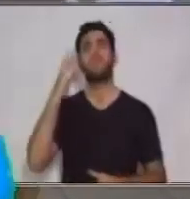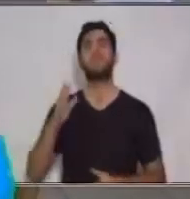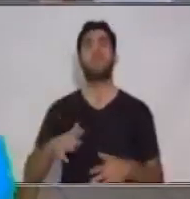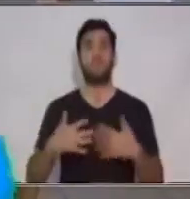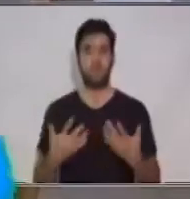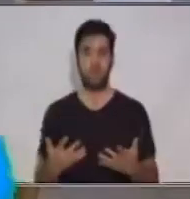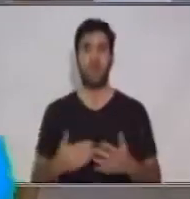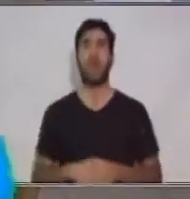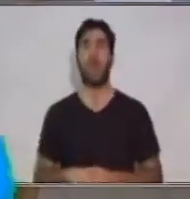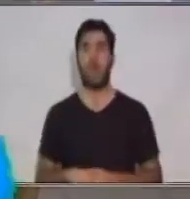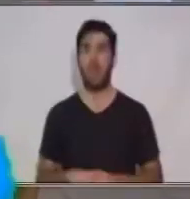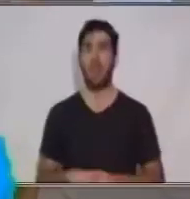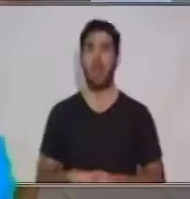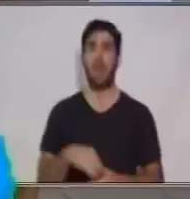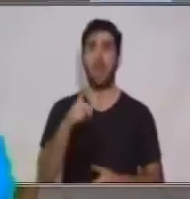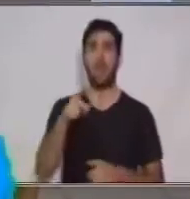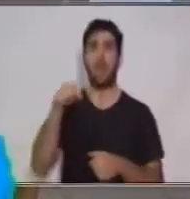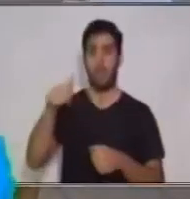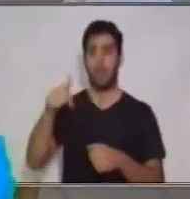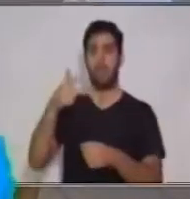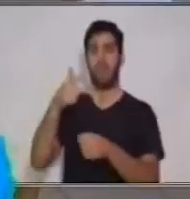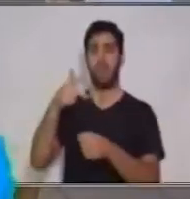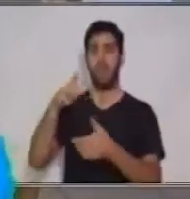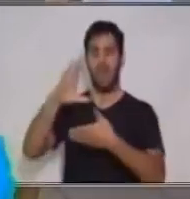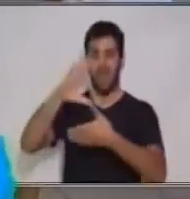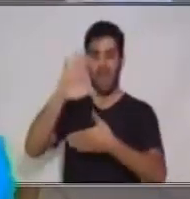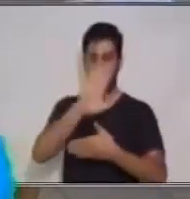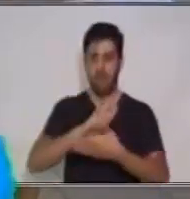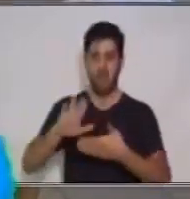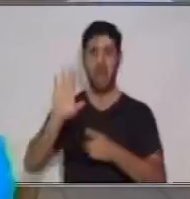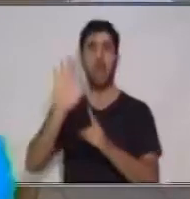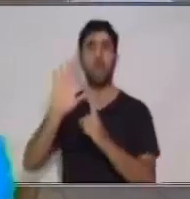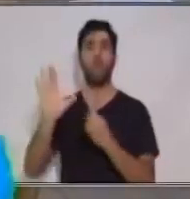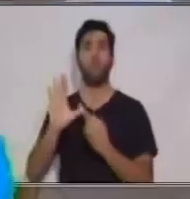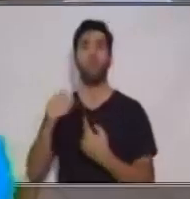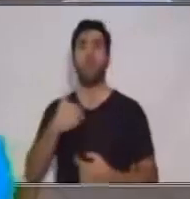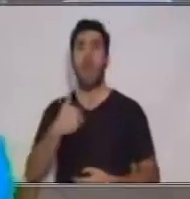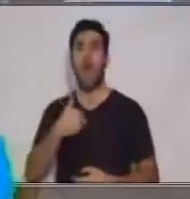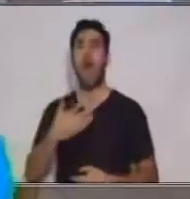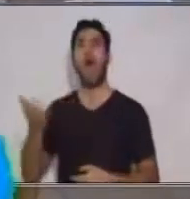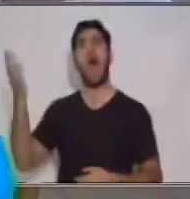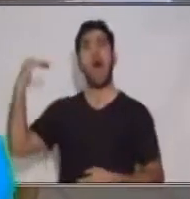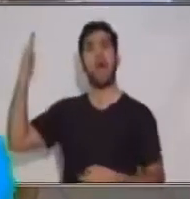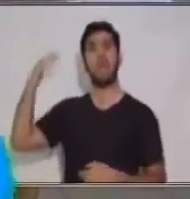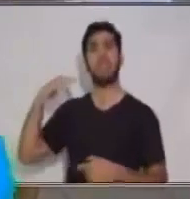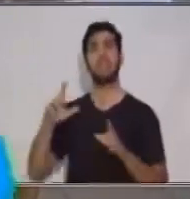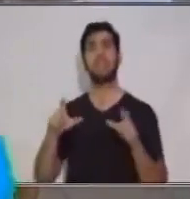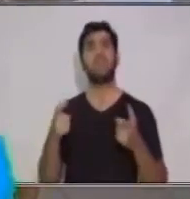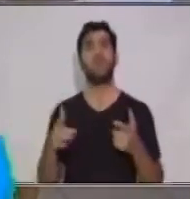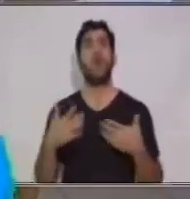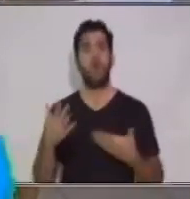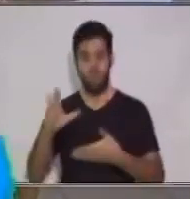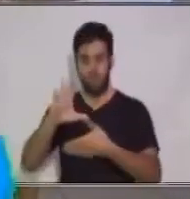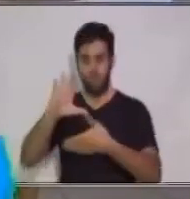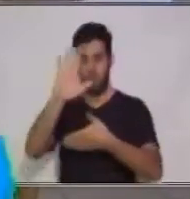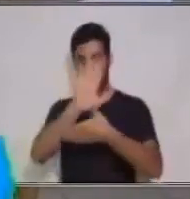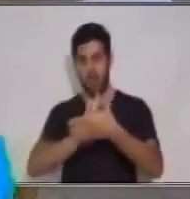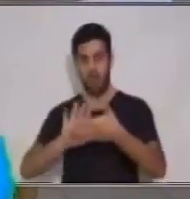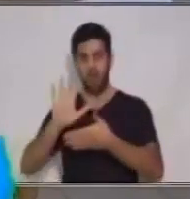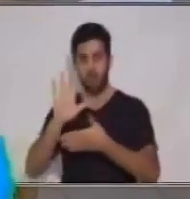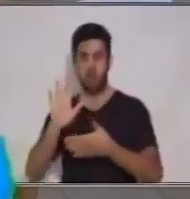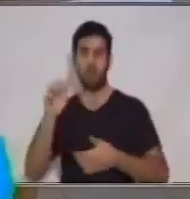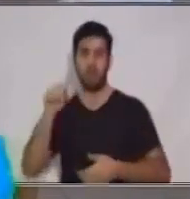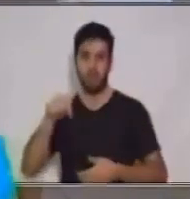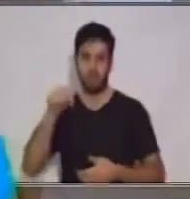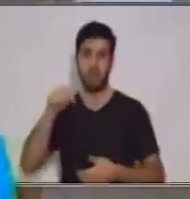cuáles fueron los pueblos o las culturas que pertenecieron o que pertenecen a este legado de literatura que